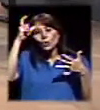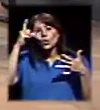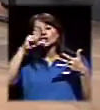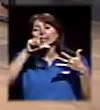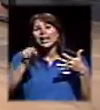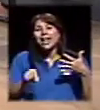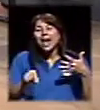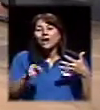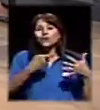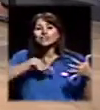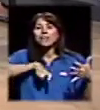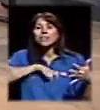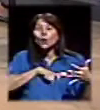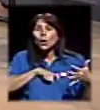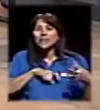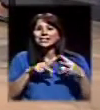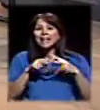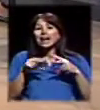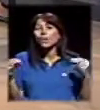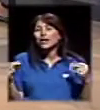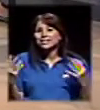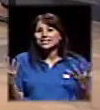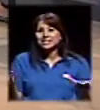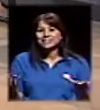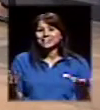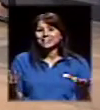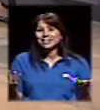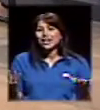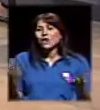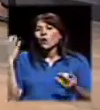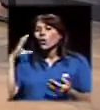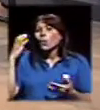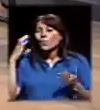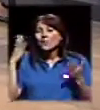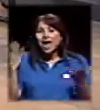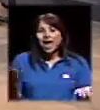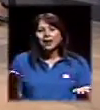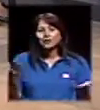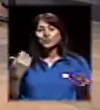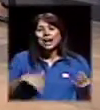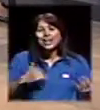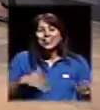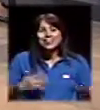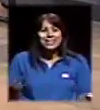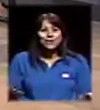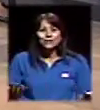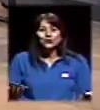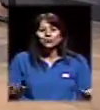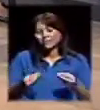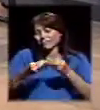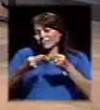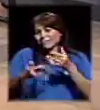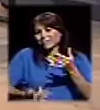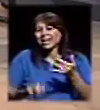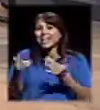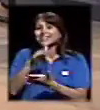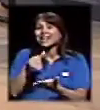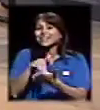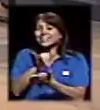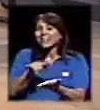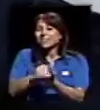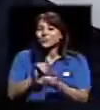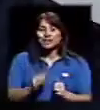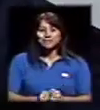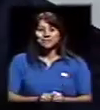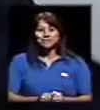y nicaragüenses. Por supuesto. Naturalmente, colombianos, argentinos. Esa es la esencia de San José. Y con esa esencia